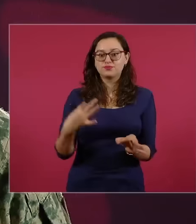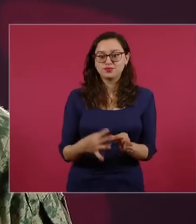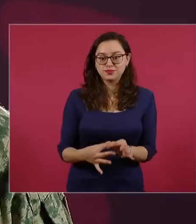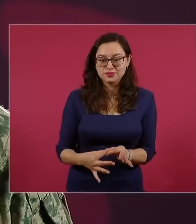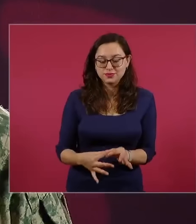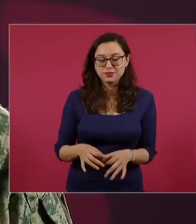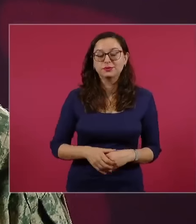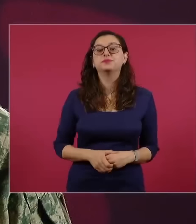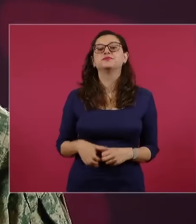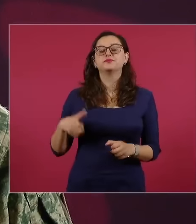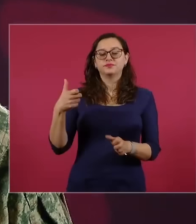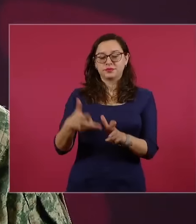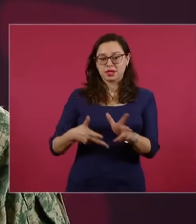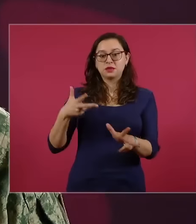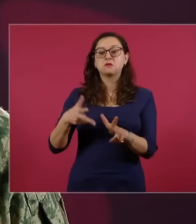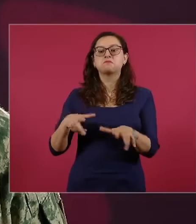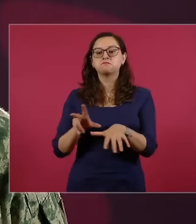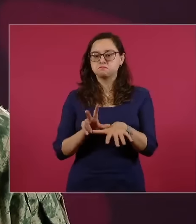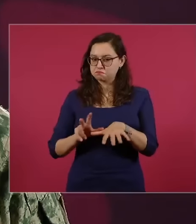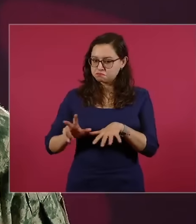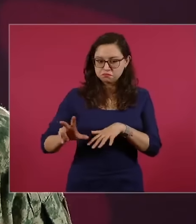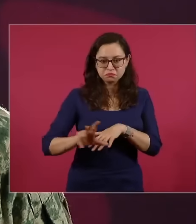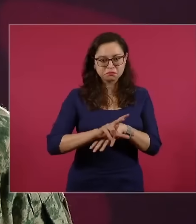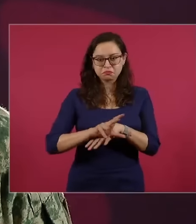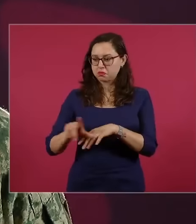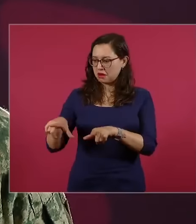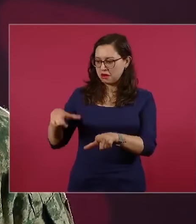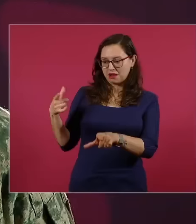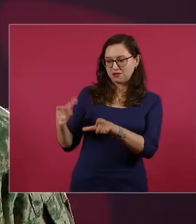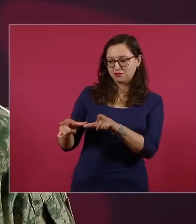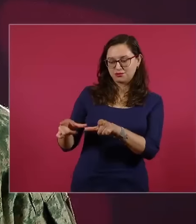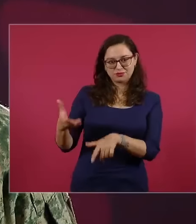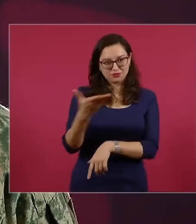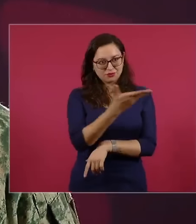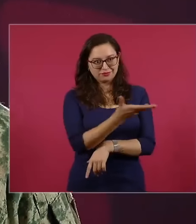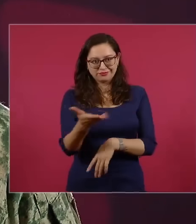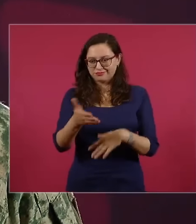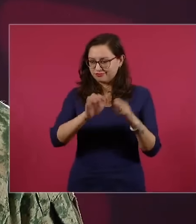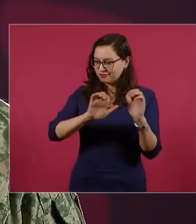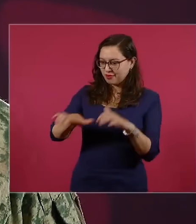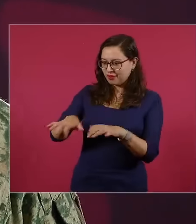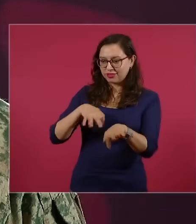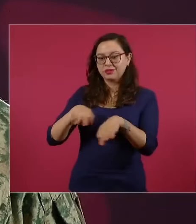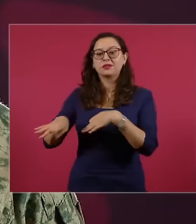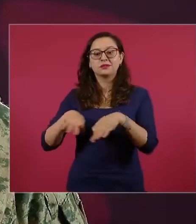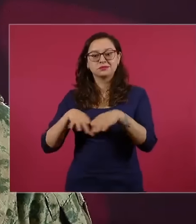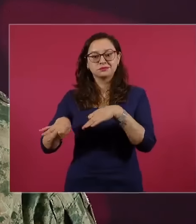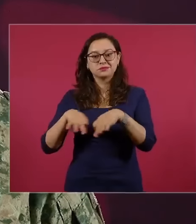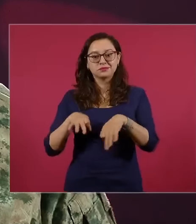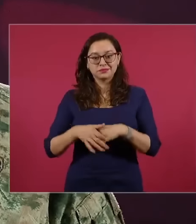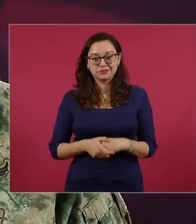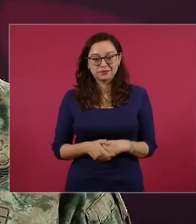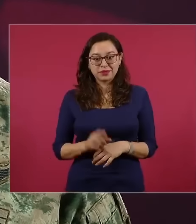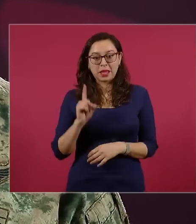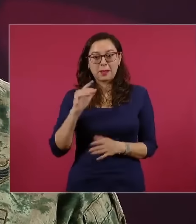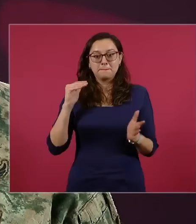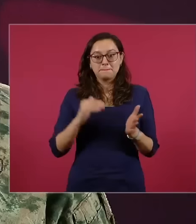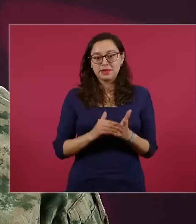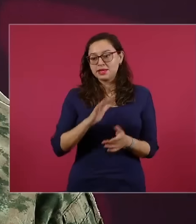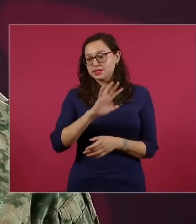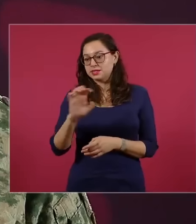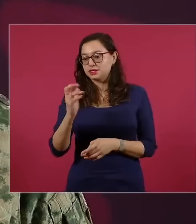está dispuesto y está más que impaciente por recibirlos para la operación de nuestros 1,554